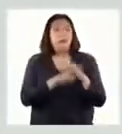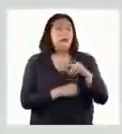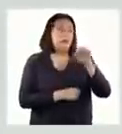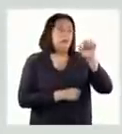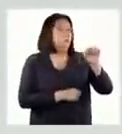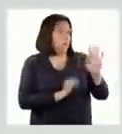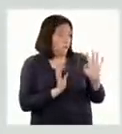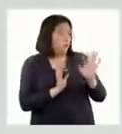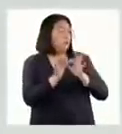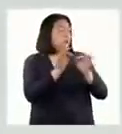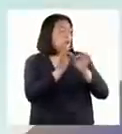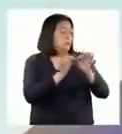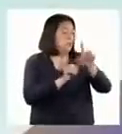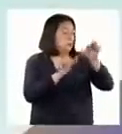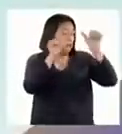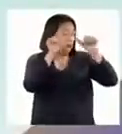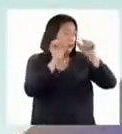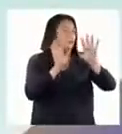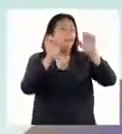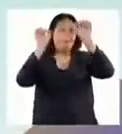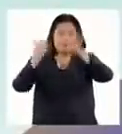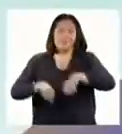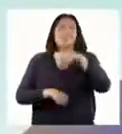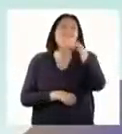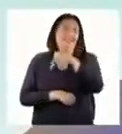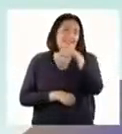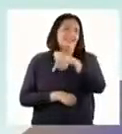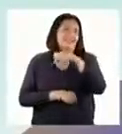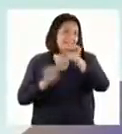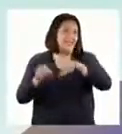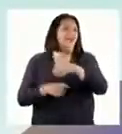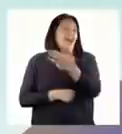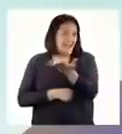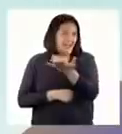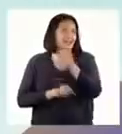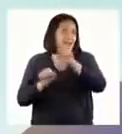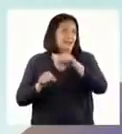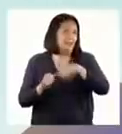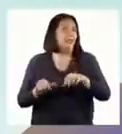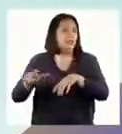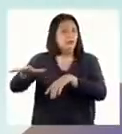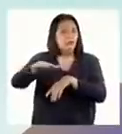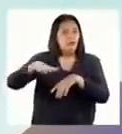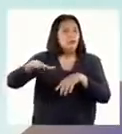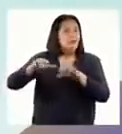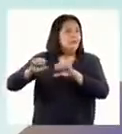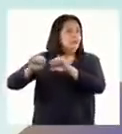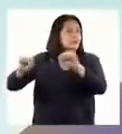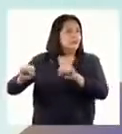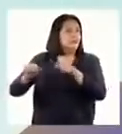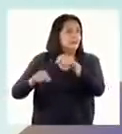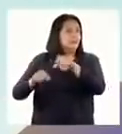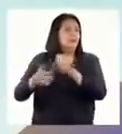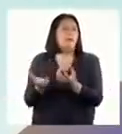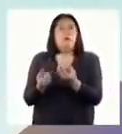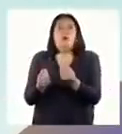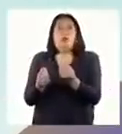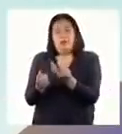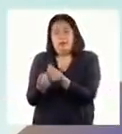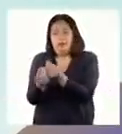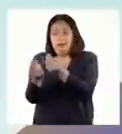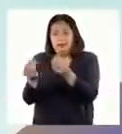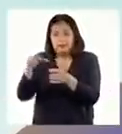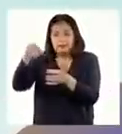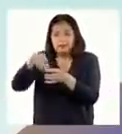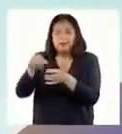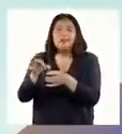Pues despejando tu duda, sí, ahí hay un ecosistema. Hay tierra en la cual